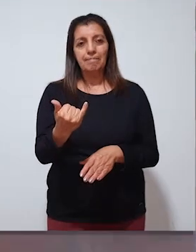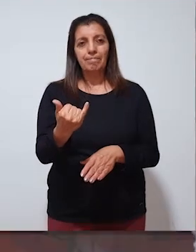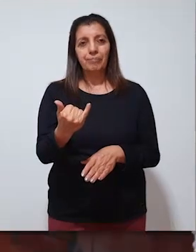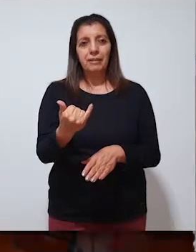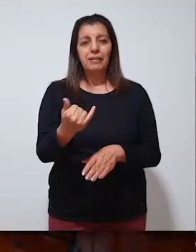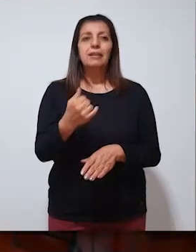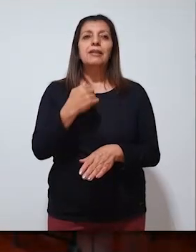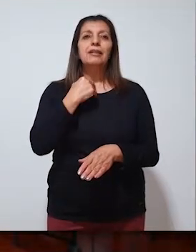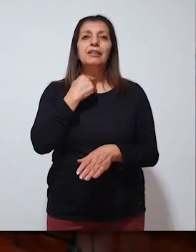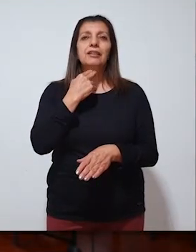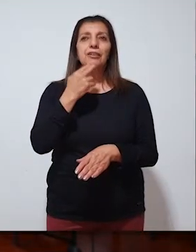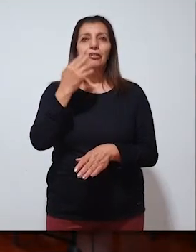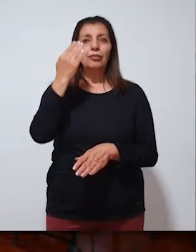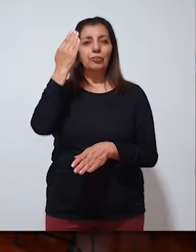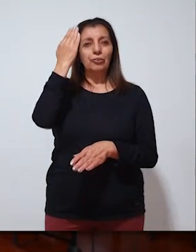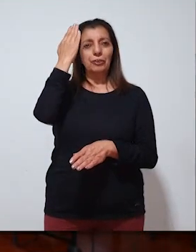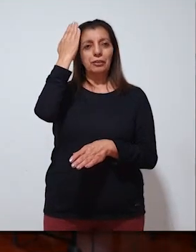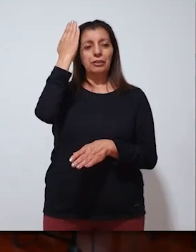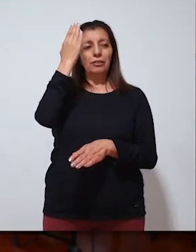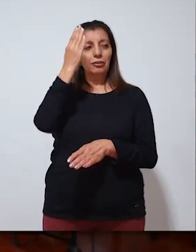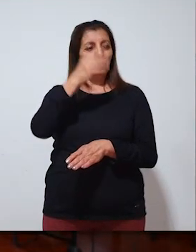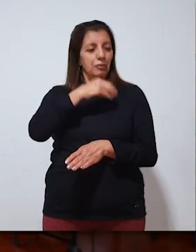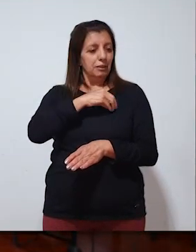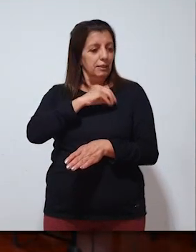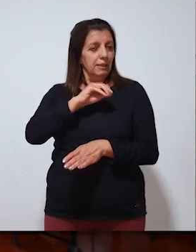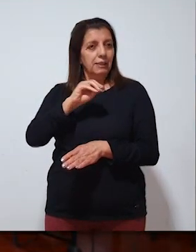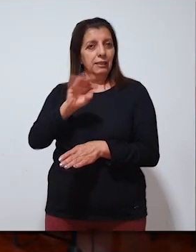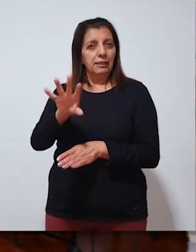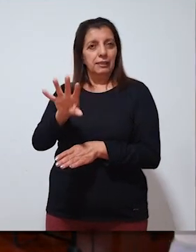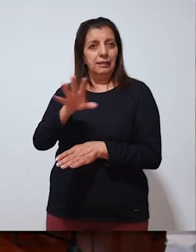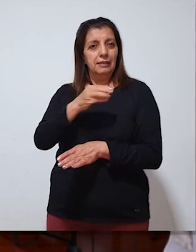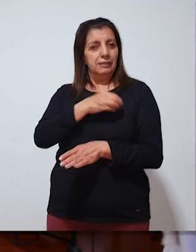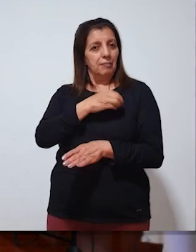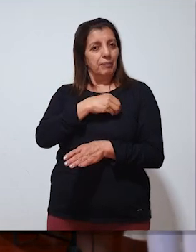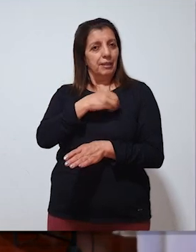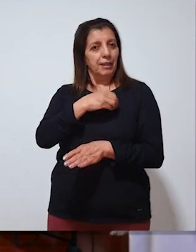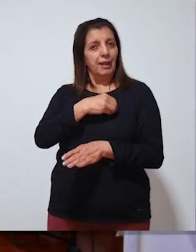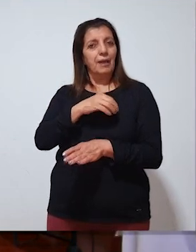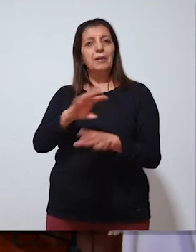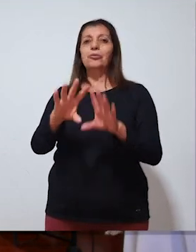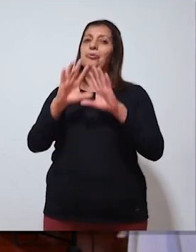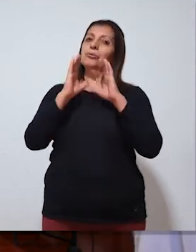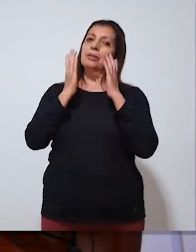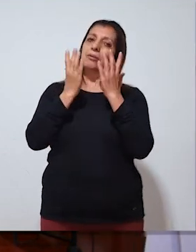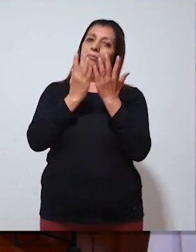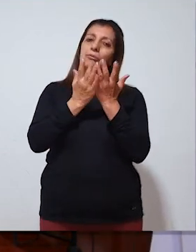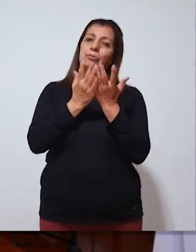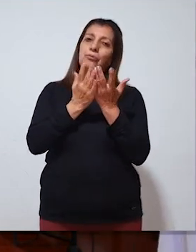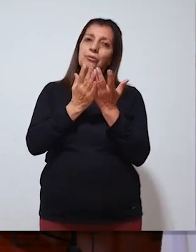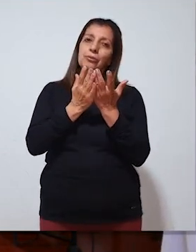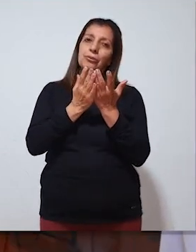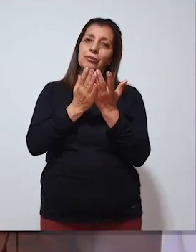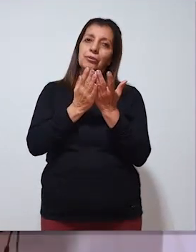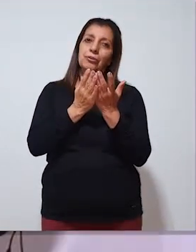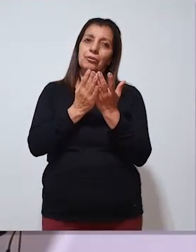nosotros. Cordero de Dios que quitas el pecado del